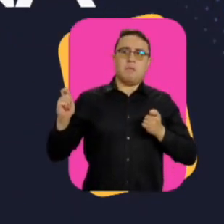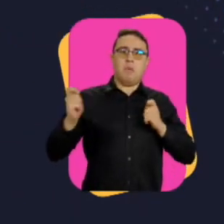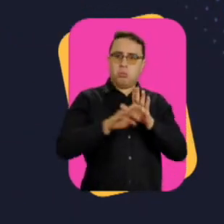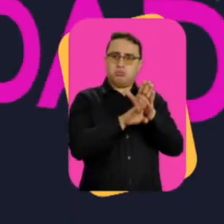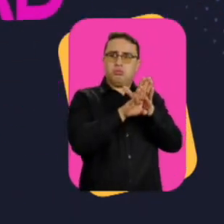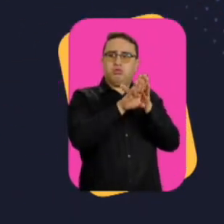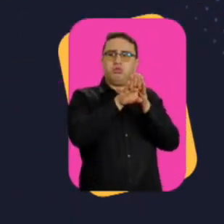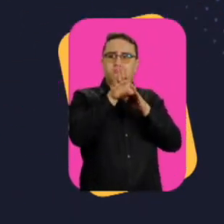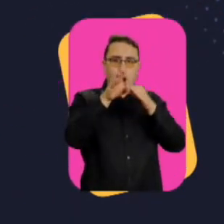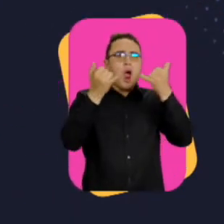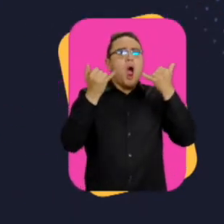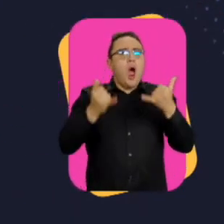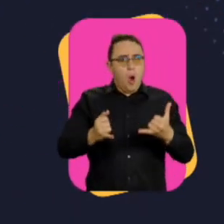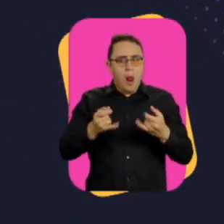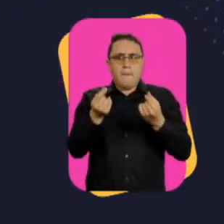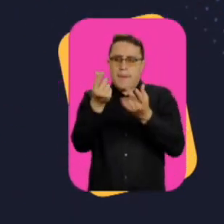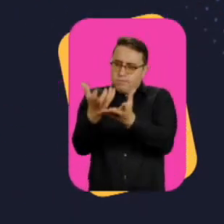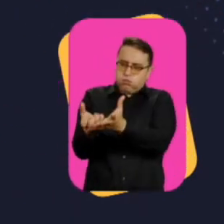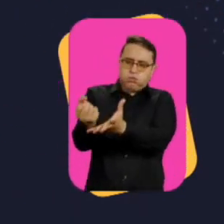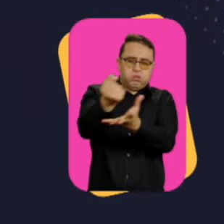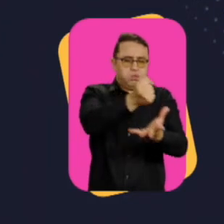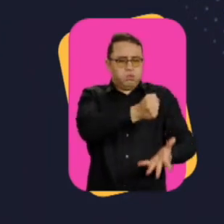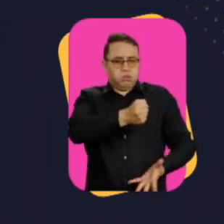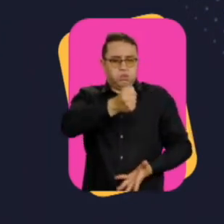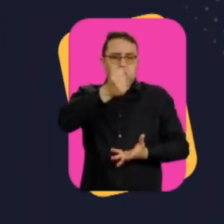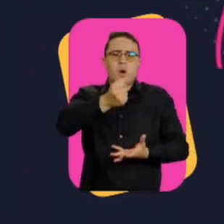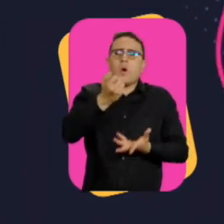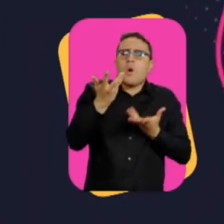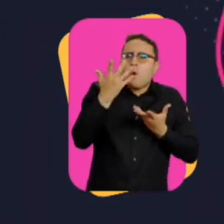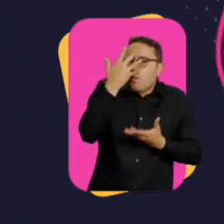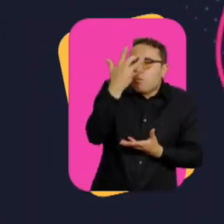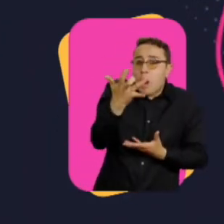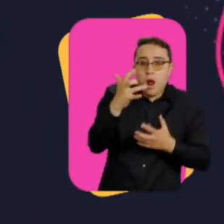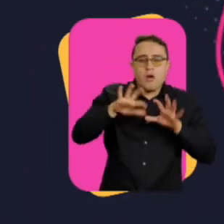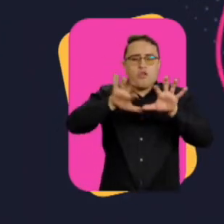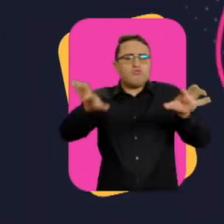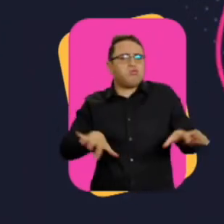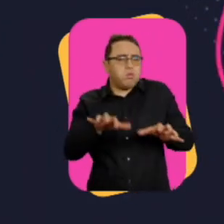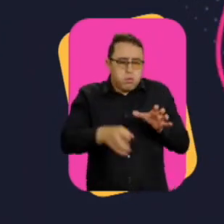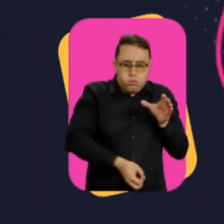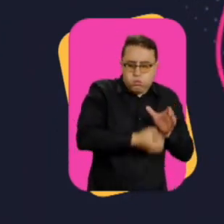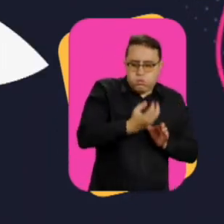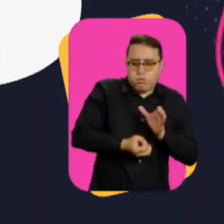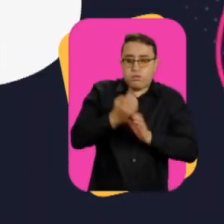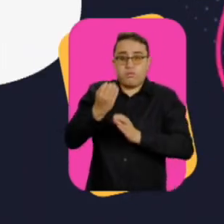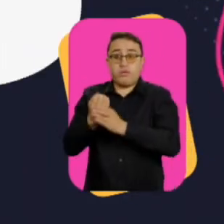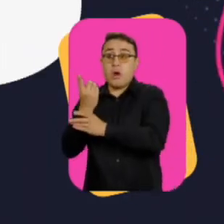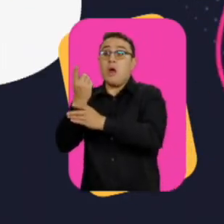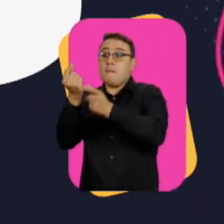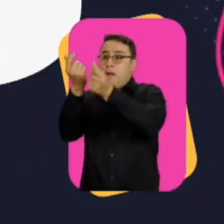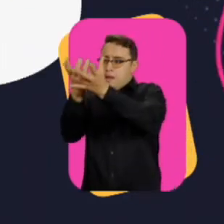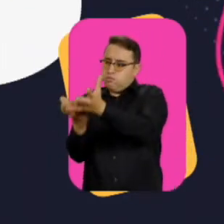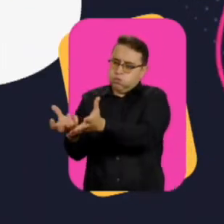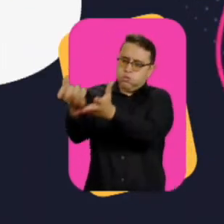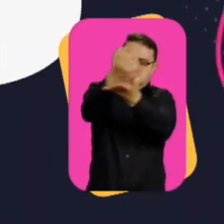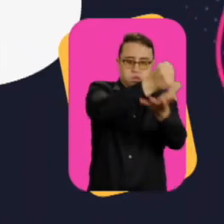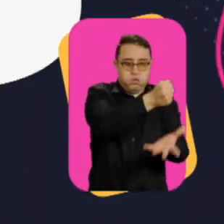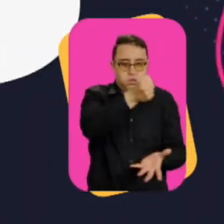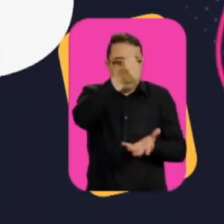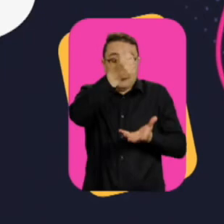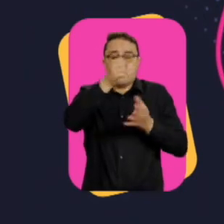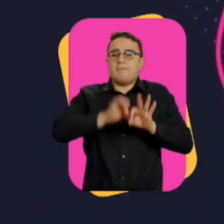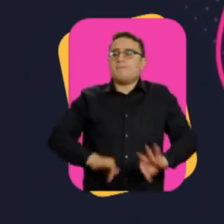una buena capacidad para generar beneficios, ya que a través de su actividad productiva ha logrado una utilidad